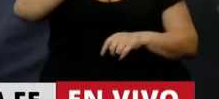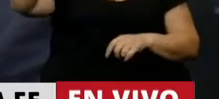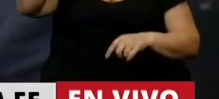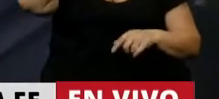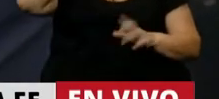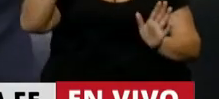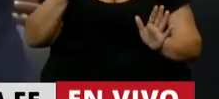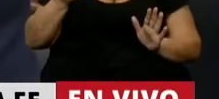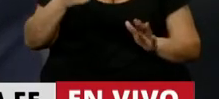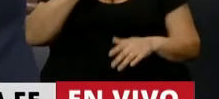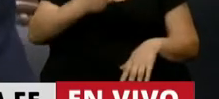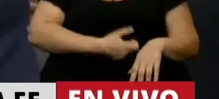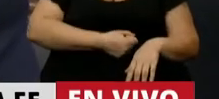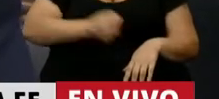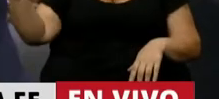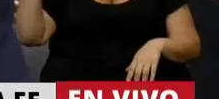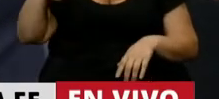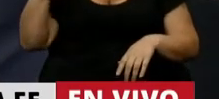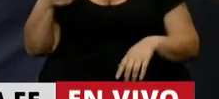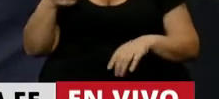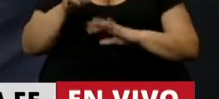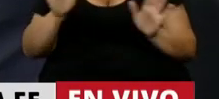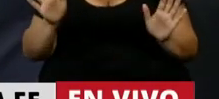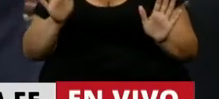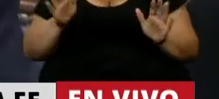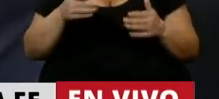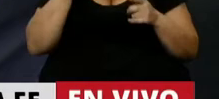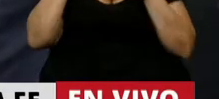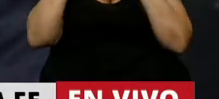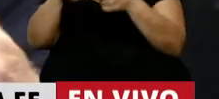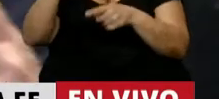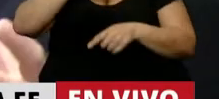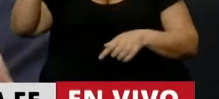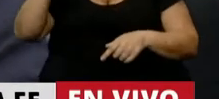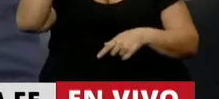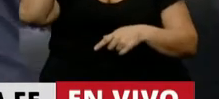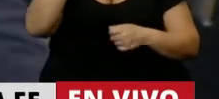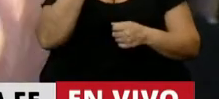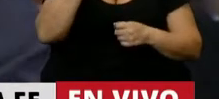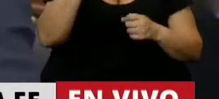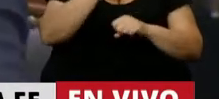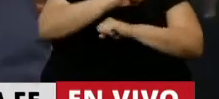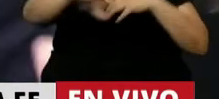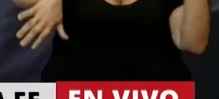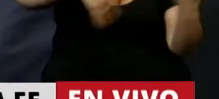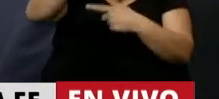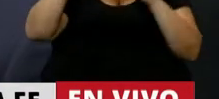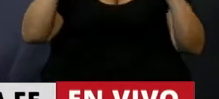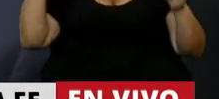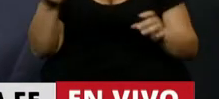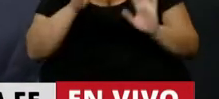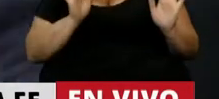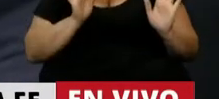inflación. Iba a un ajuste del sistema previsional por ese lado. Después la macroeconomía explotó, todo lo que